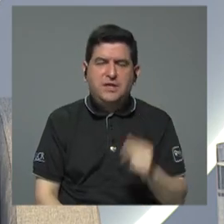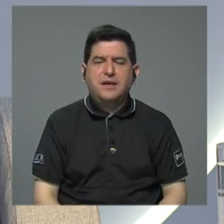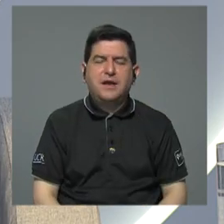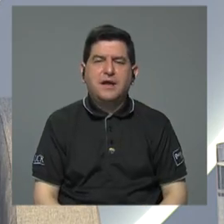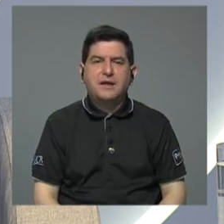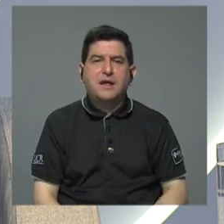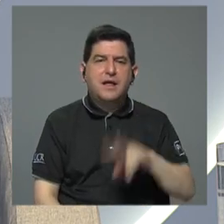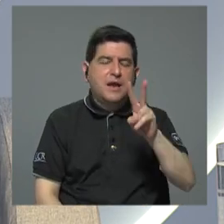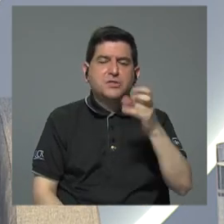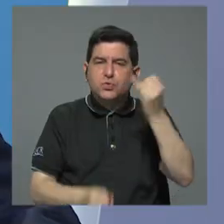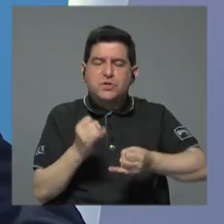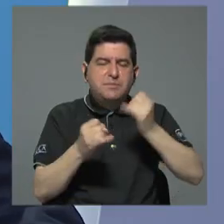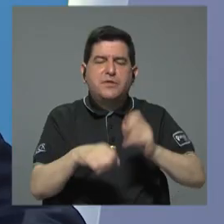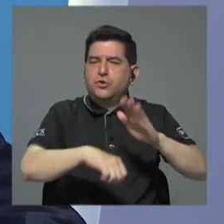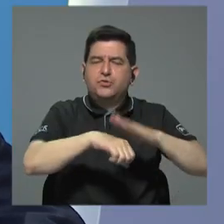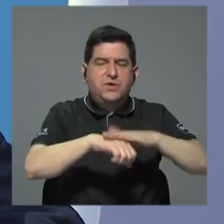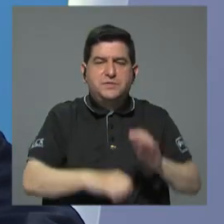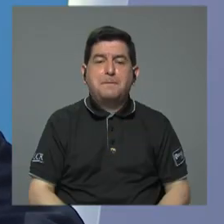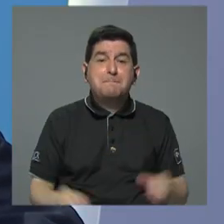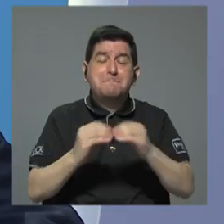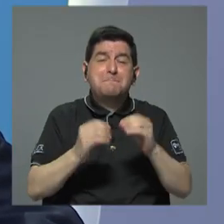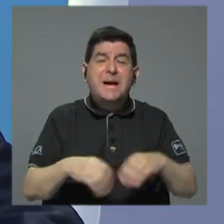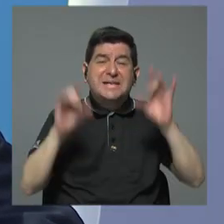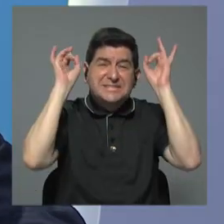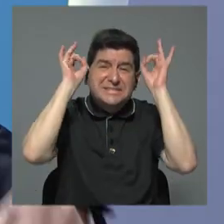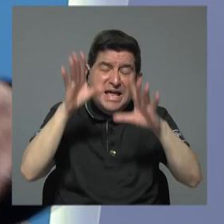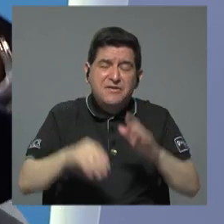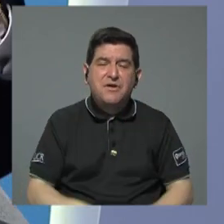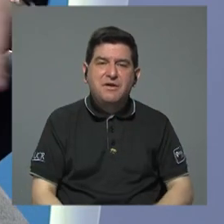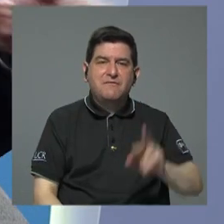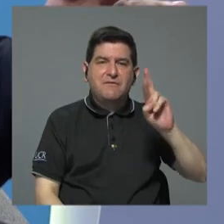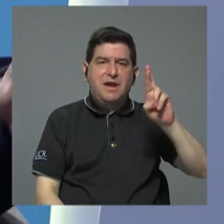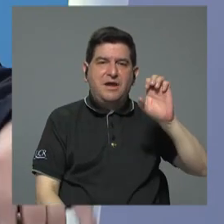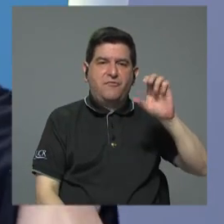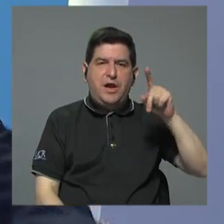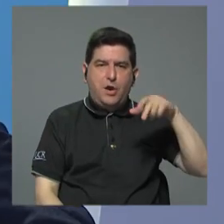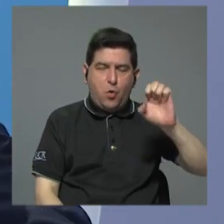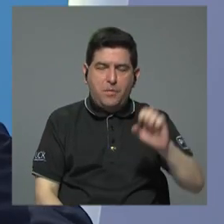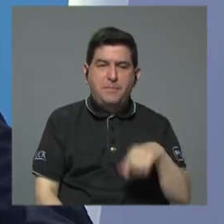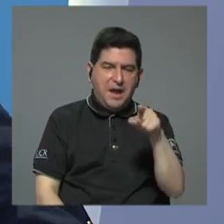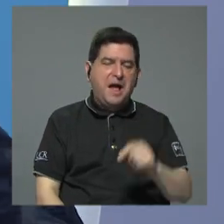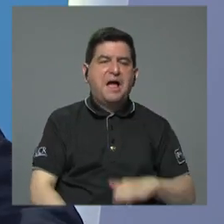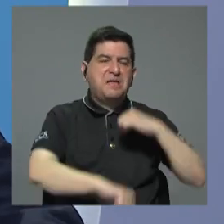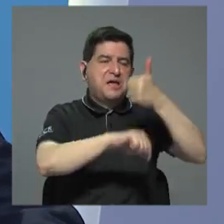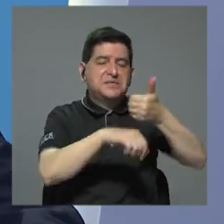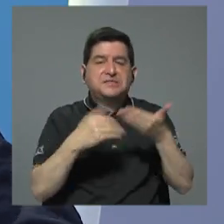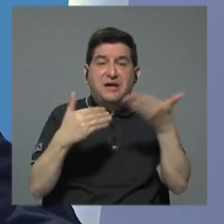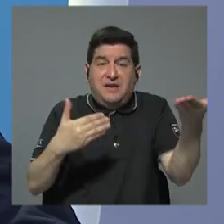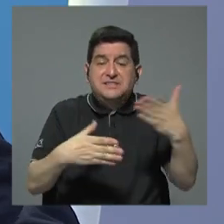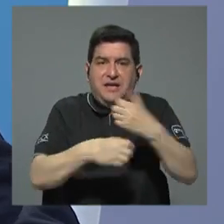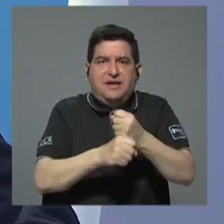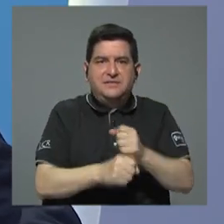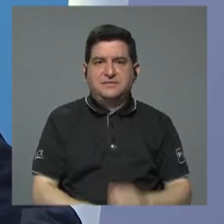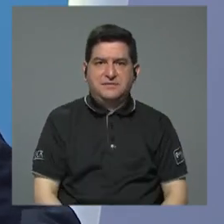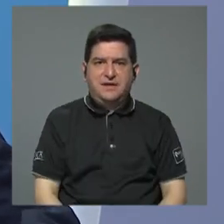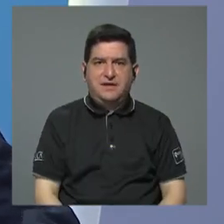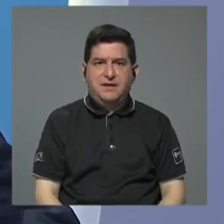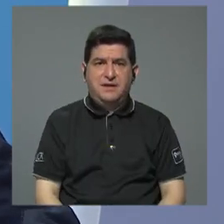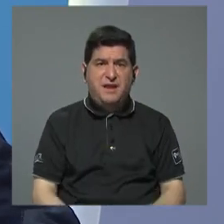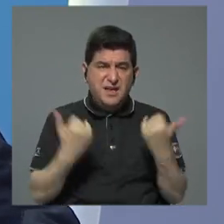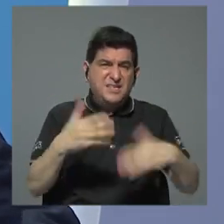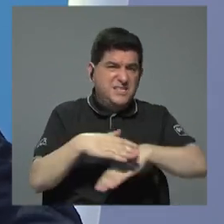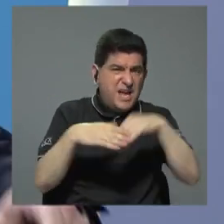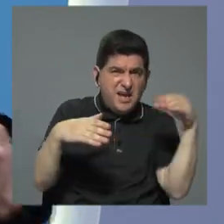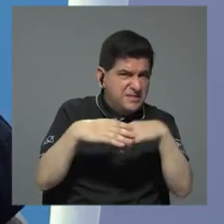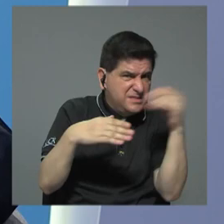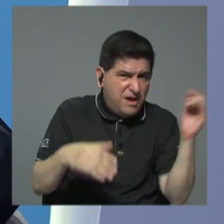sido no un desastre, Federico Malavasi. Y más desastre es Recope, el que le quieren endilgar estas cosas, lo cual sería un verdadero desastre. Creo que ya Recope está fuera de